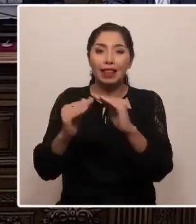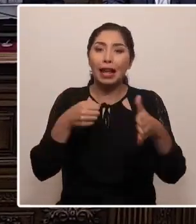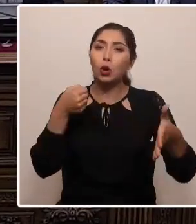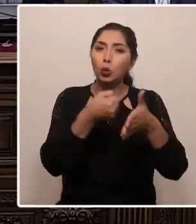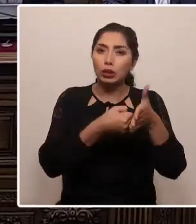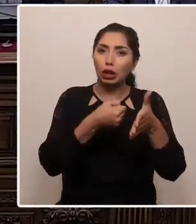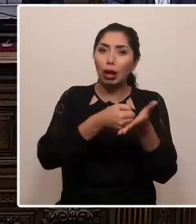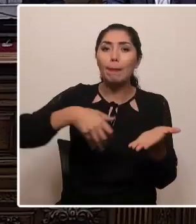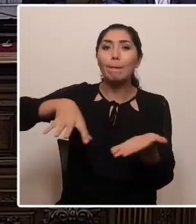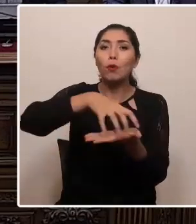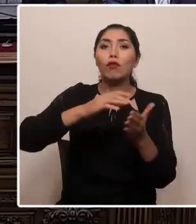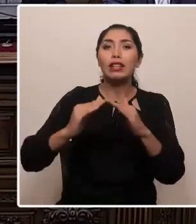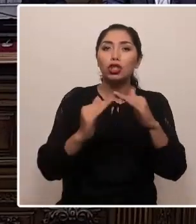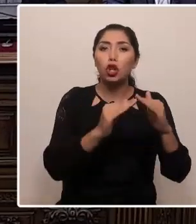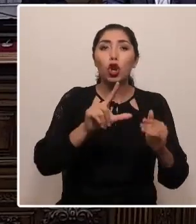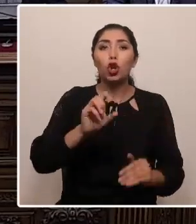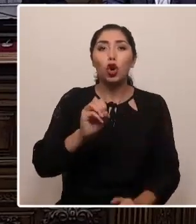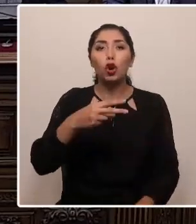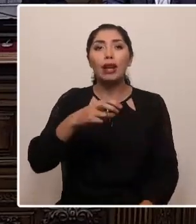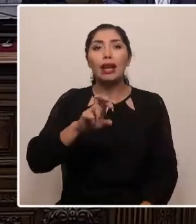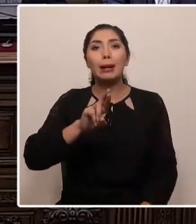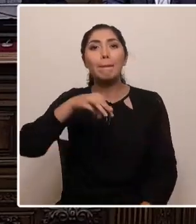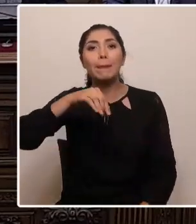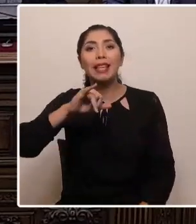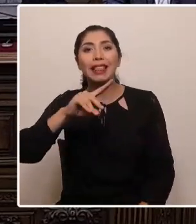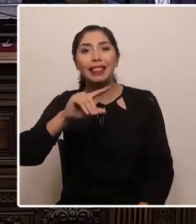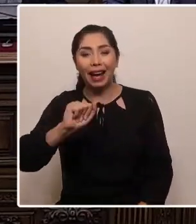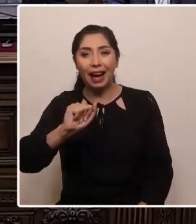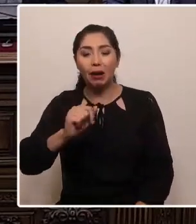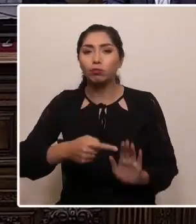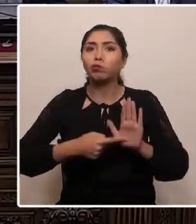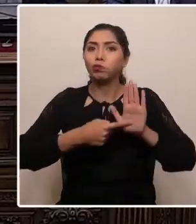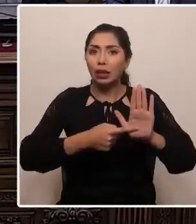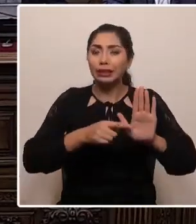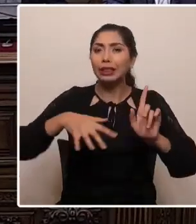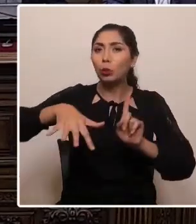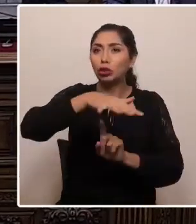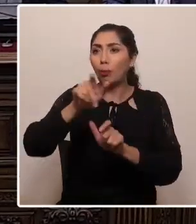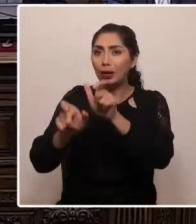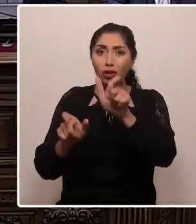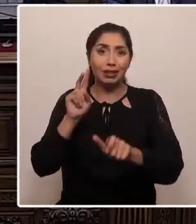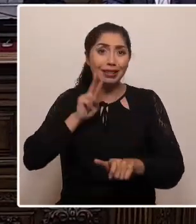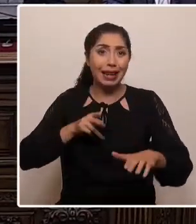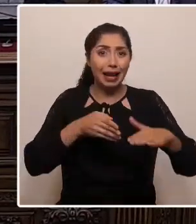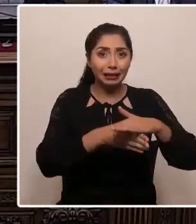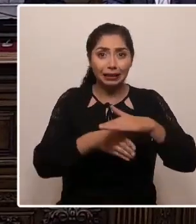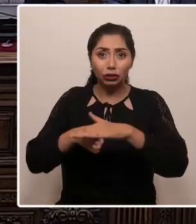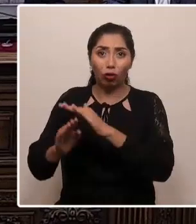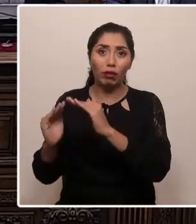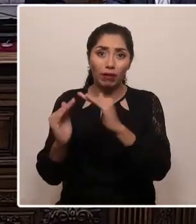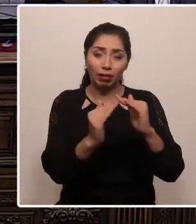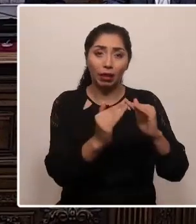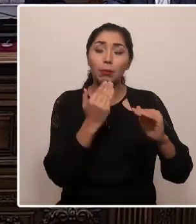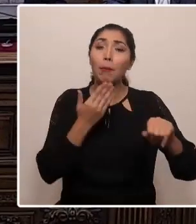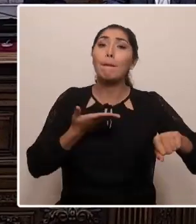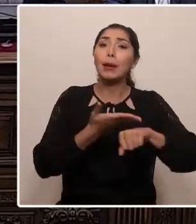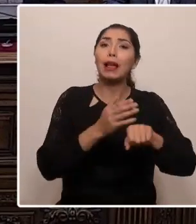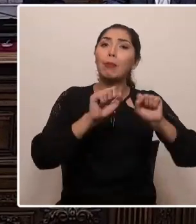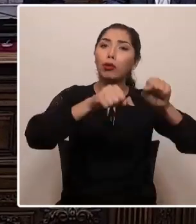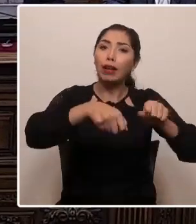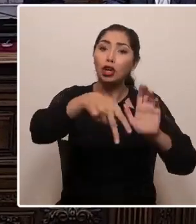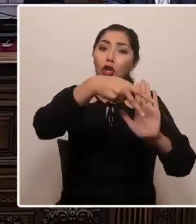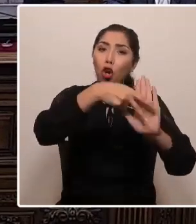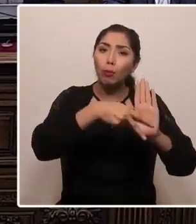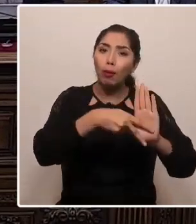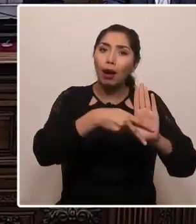mediante la cual exponen la situación de las personas que no tienen acceso a la vivienda, y asimismo solicitan aprobar las normas que consagran el derecho